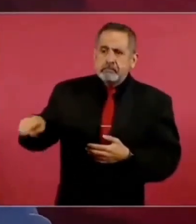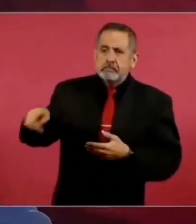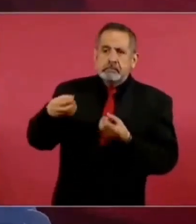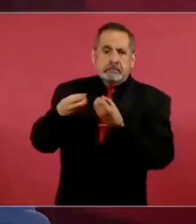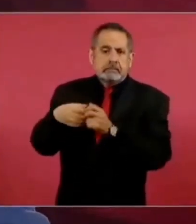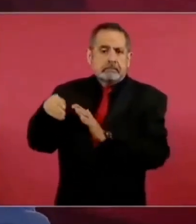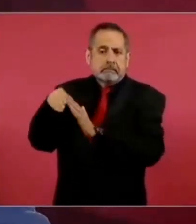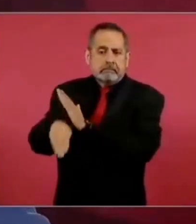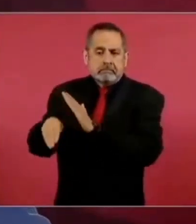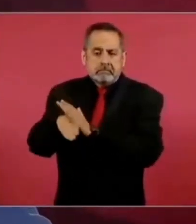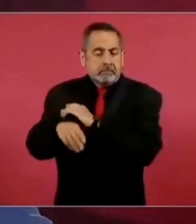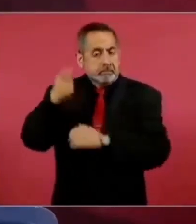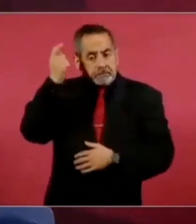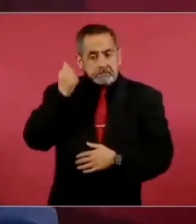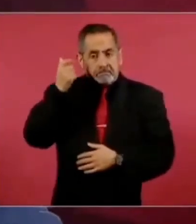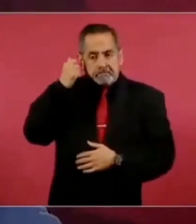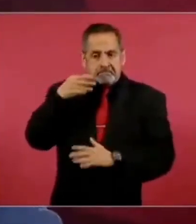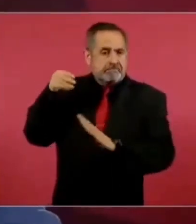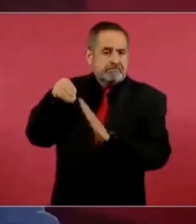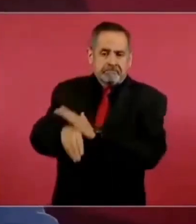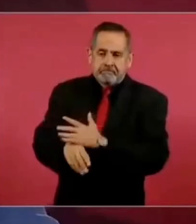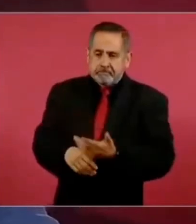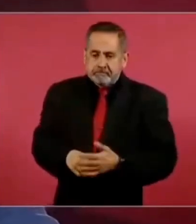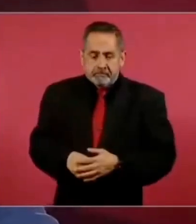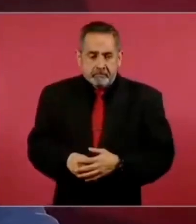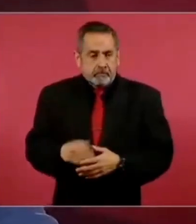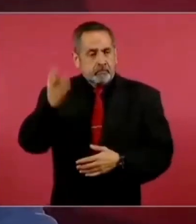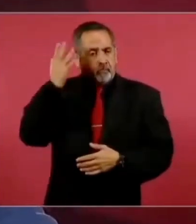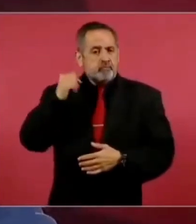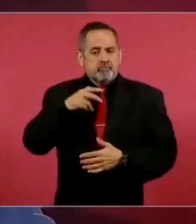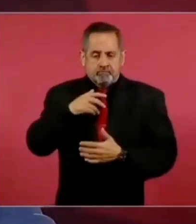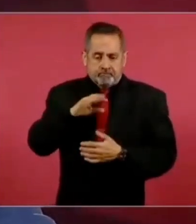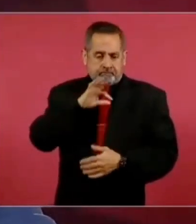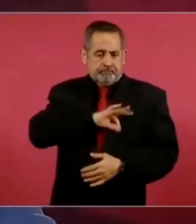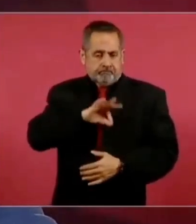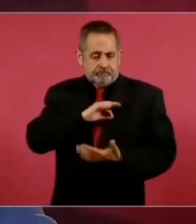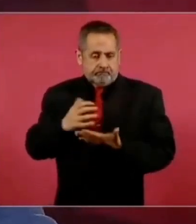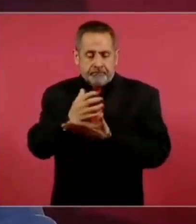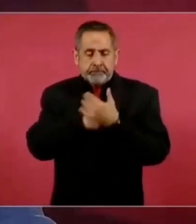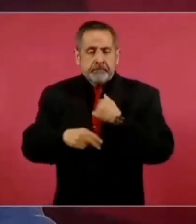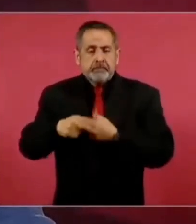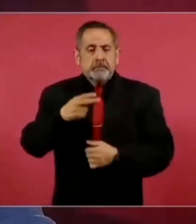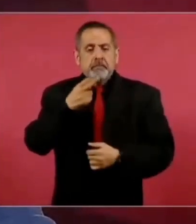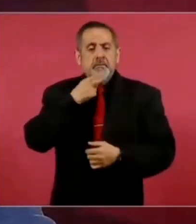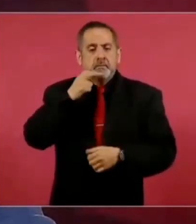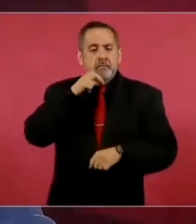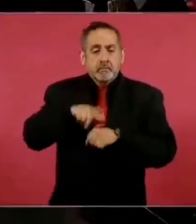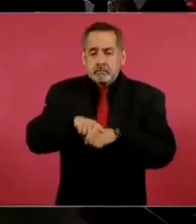con las pensiones, es que no había reparto de utilidades.